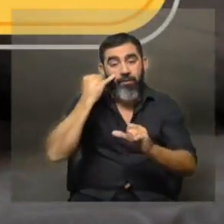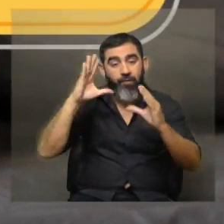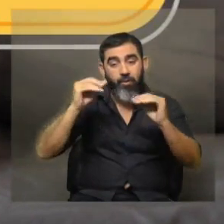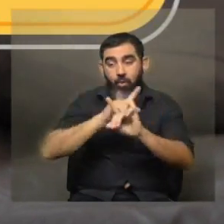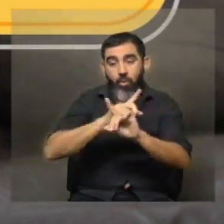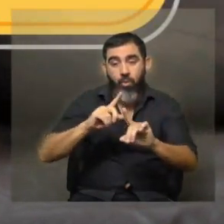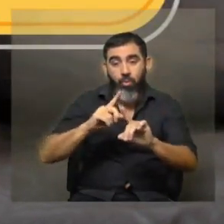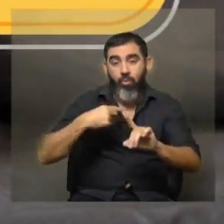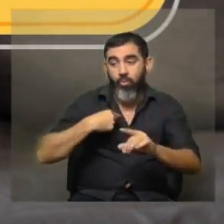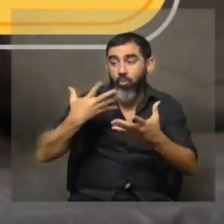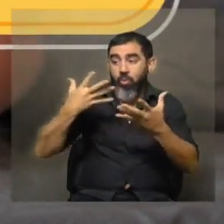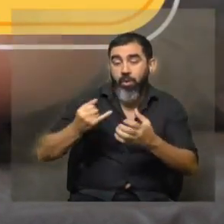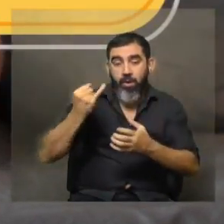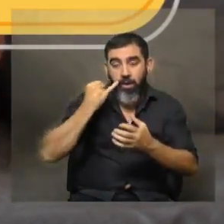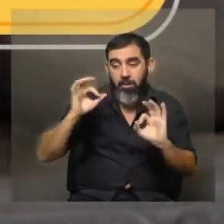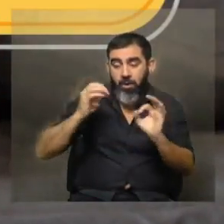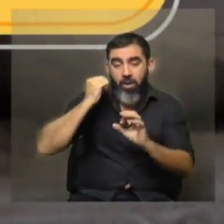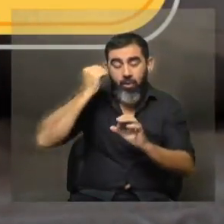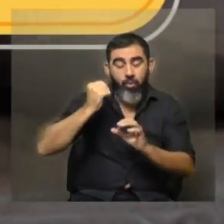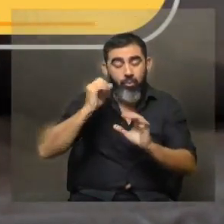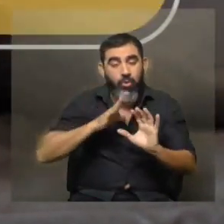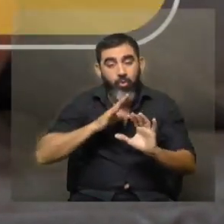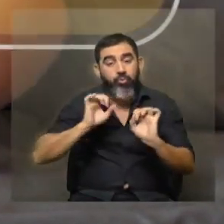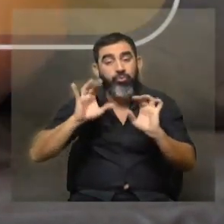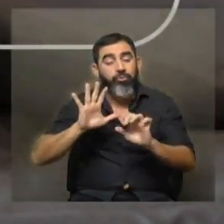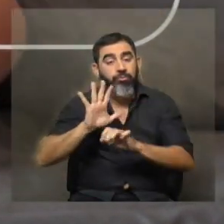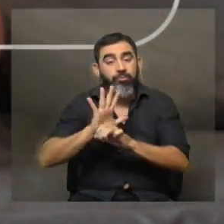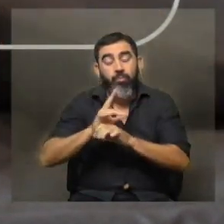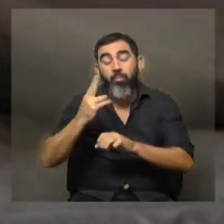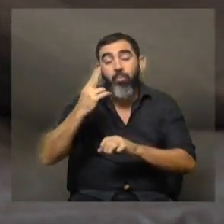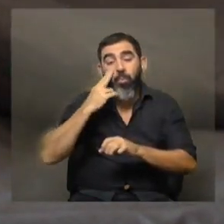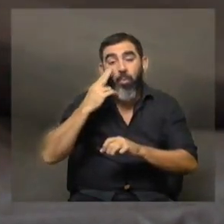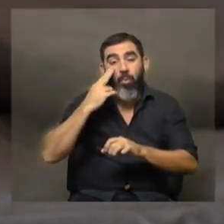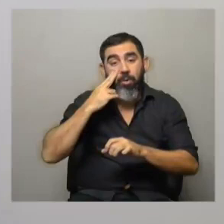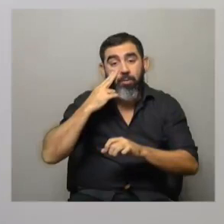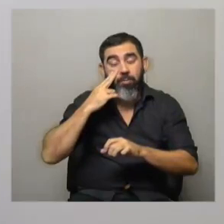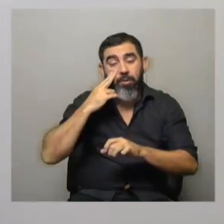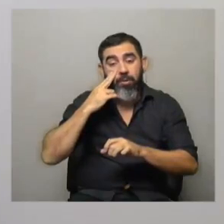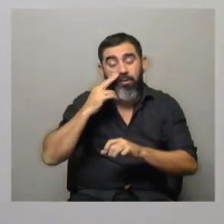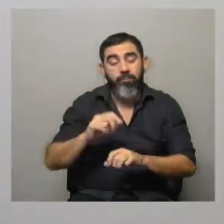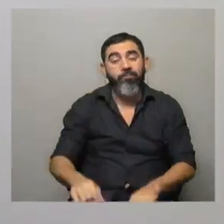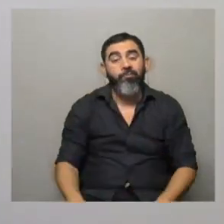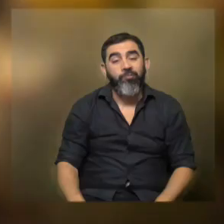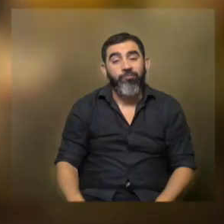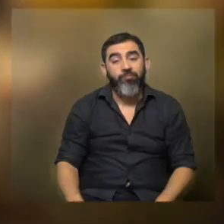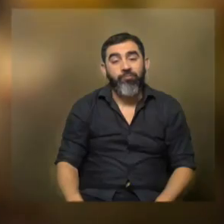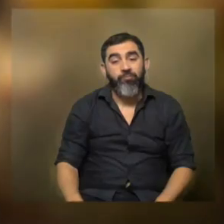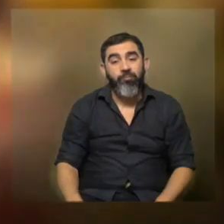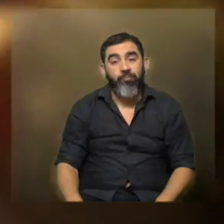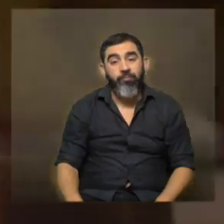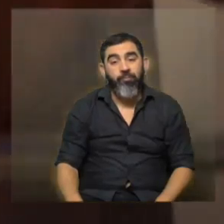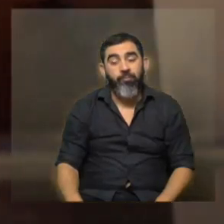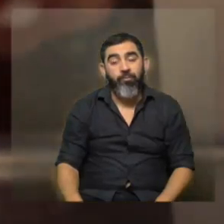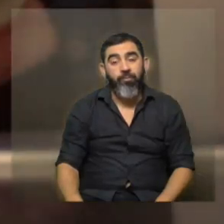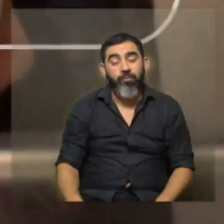provocadas por ningún estímulo sexual, ni por sueños, ni por nada. Es un trastorno transicional de la misma manera. Y el síndrome de